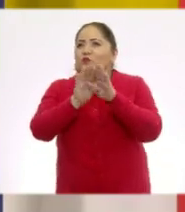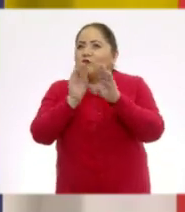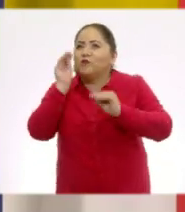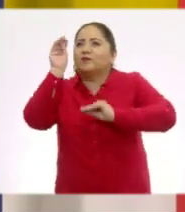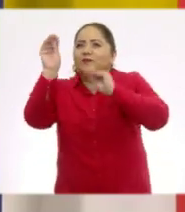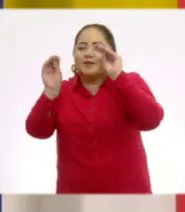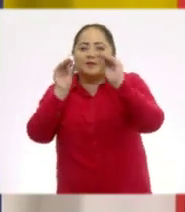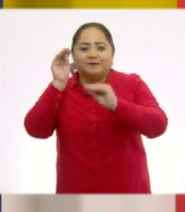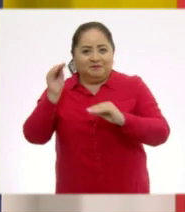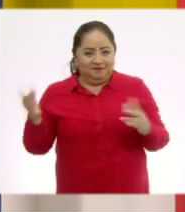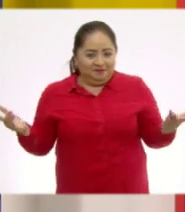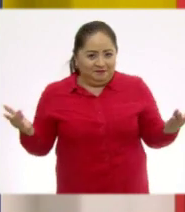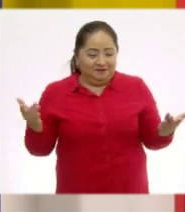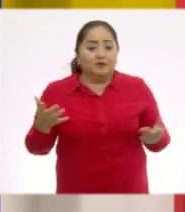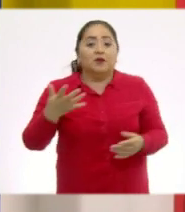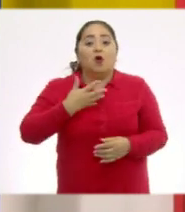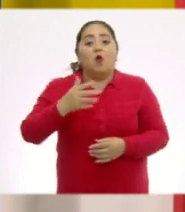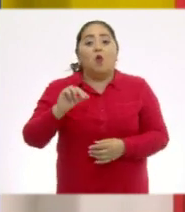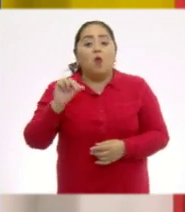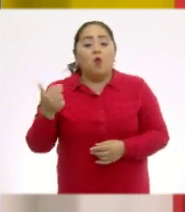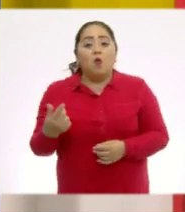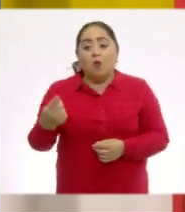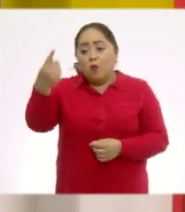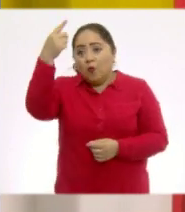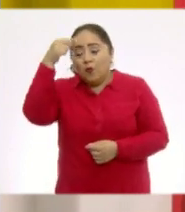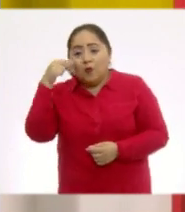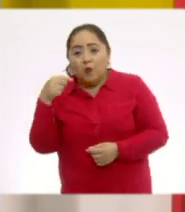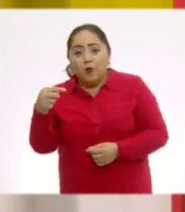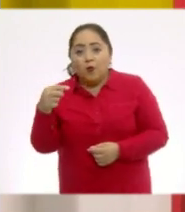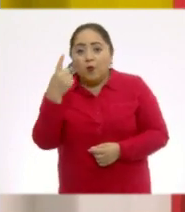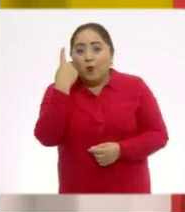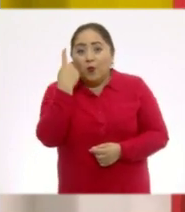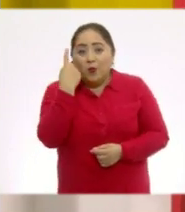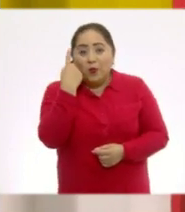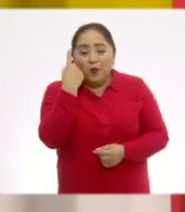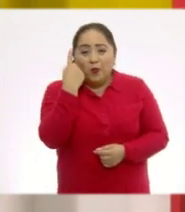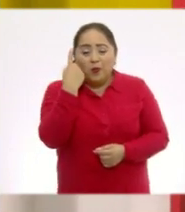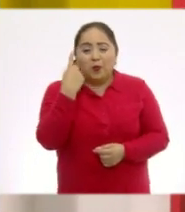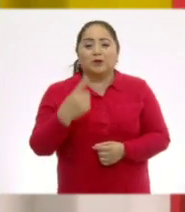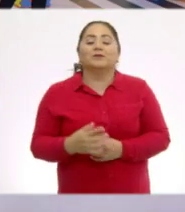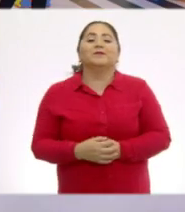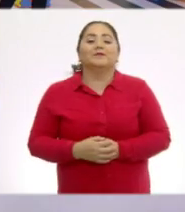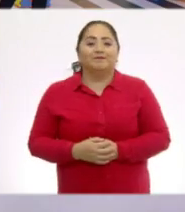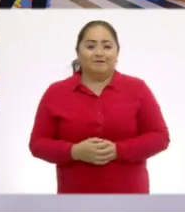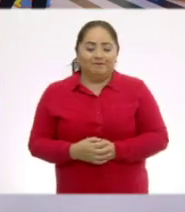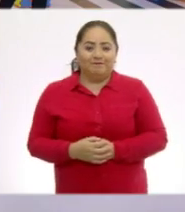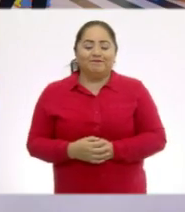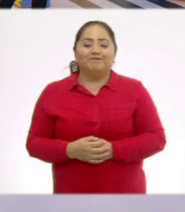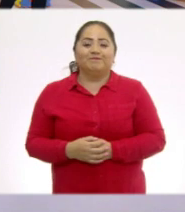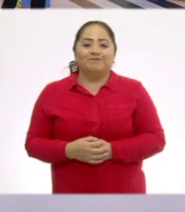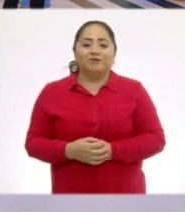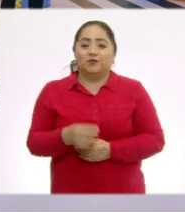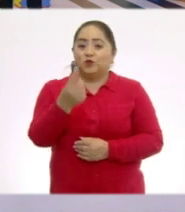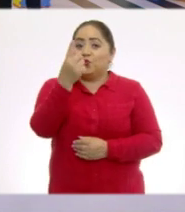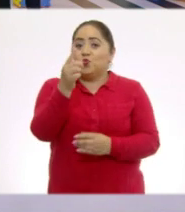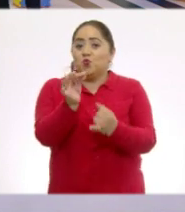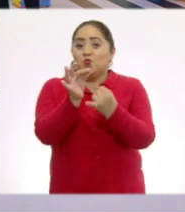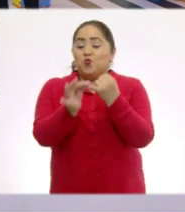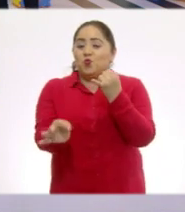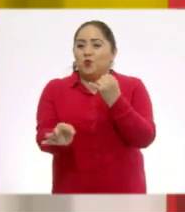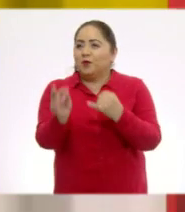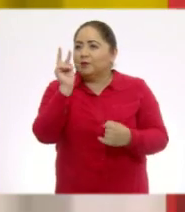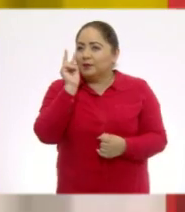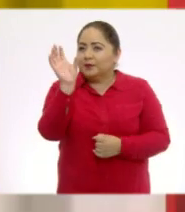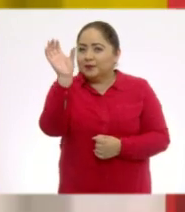poder resolverlo. Y tenemos... Estábamos sufriendo. Una última. Con esta figura. Vamos con la última. Una última